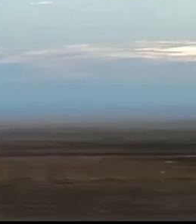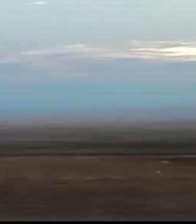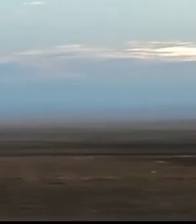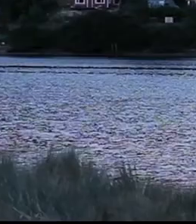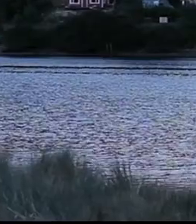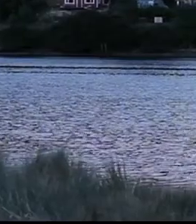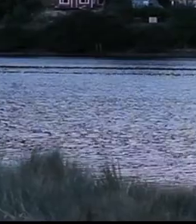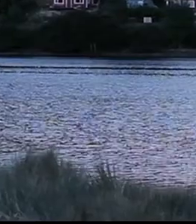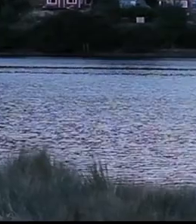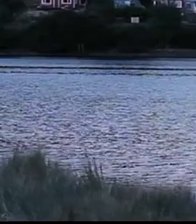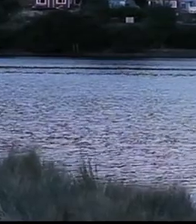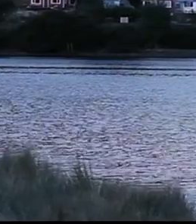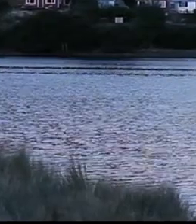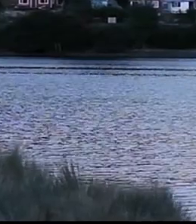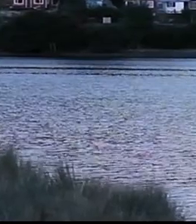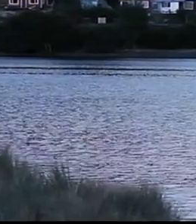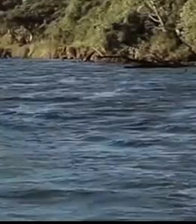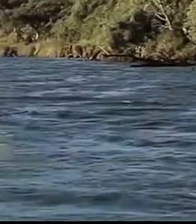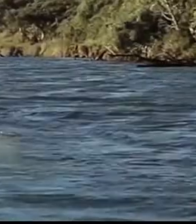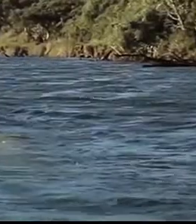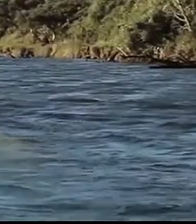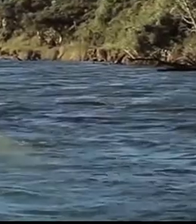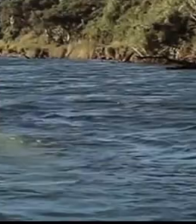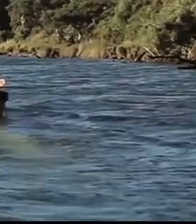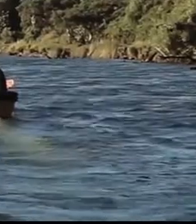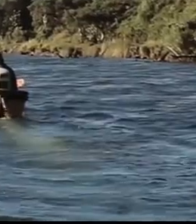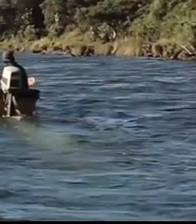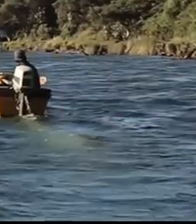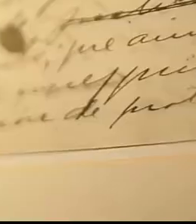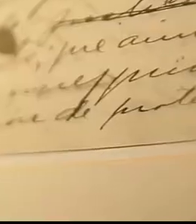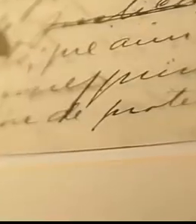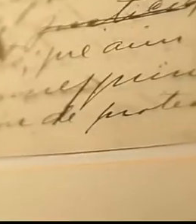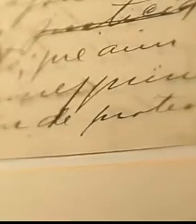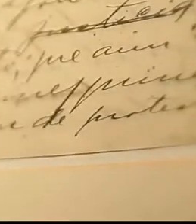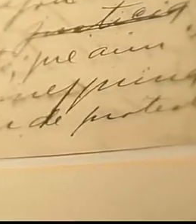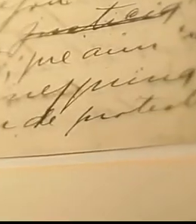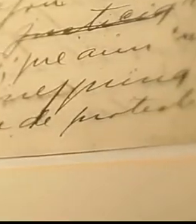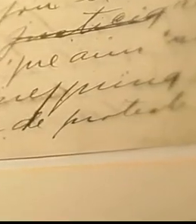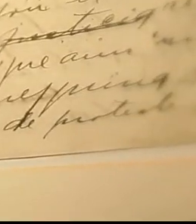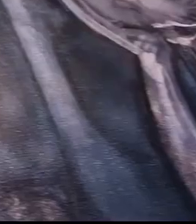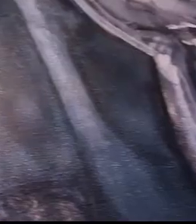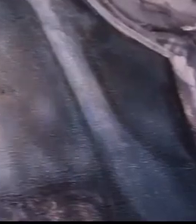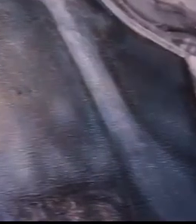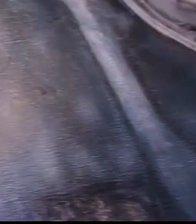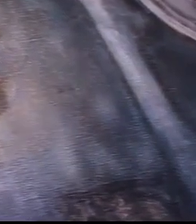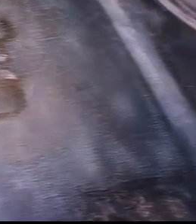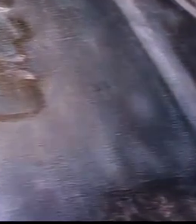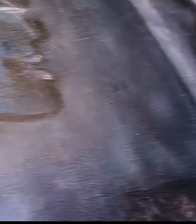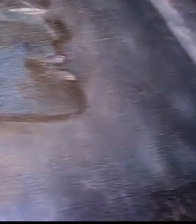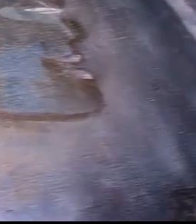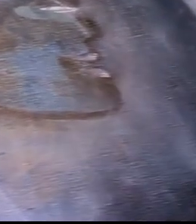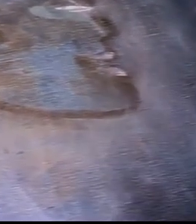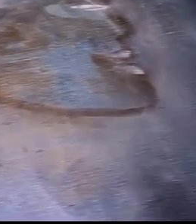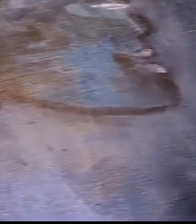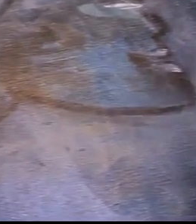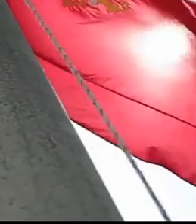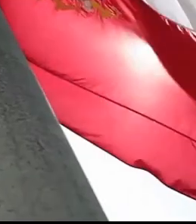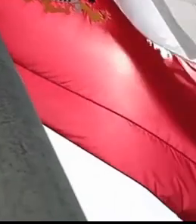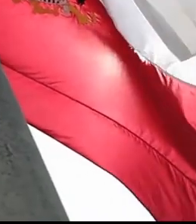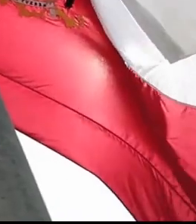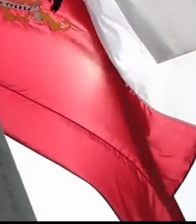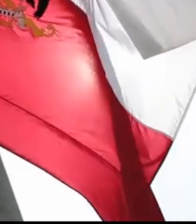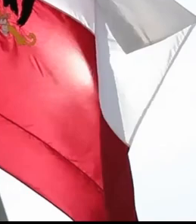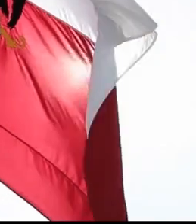transmitió el gobierno de chile agradecemos a los canales de televisión y radioemisoras que